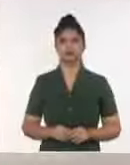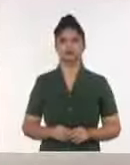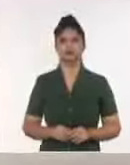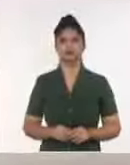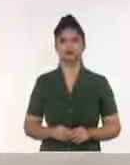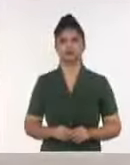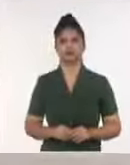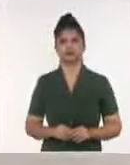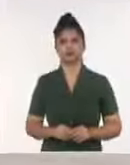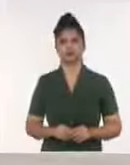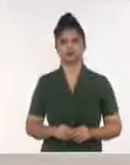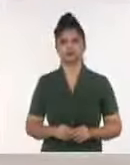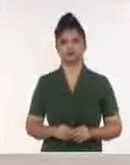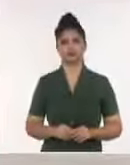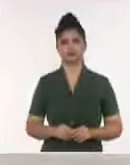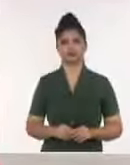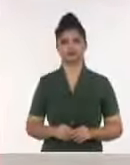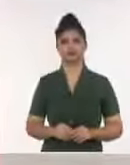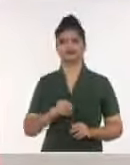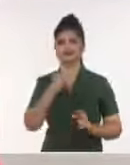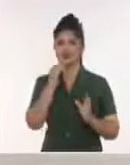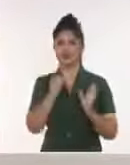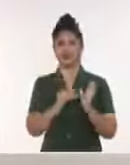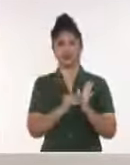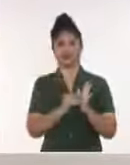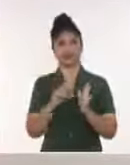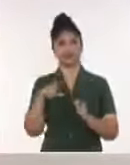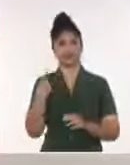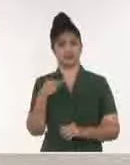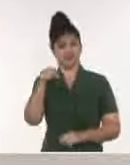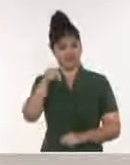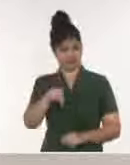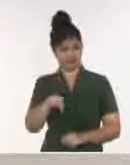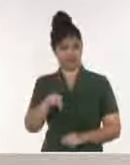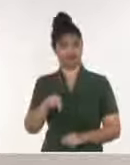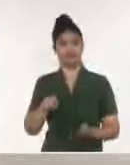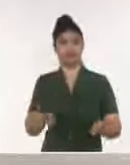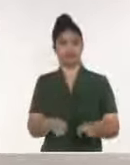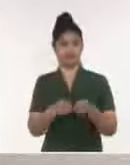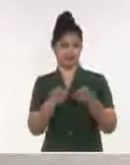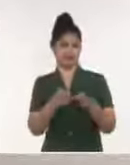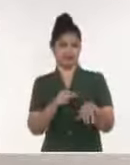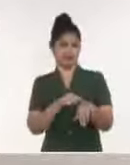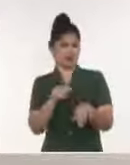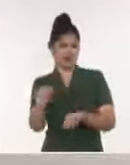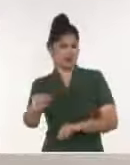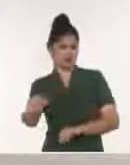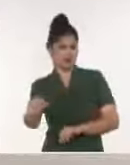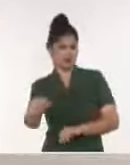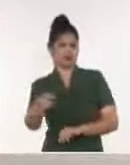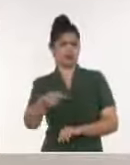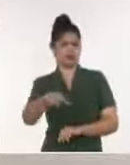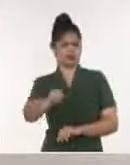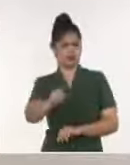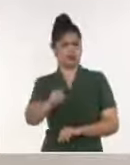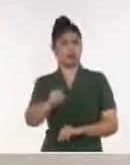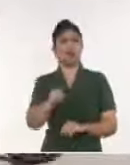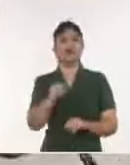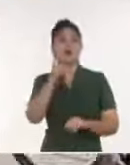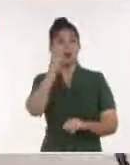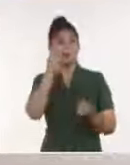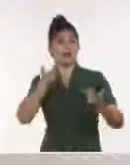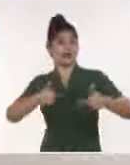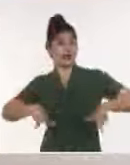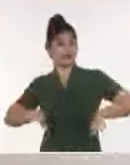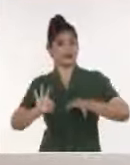Sí, muchas gracias, Angélica. Efectivamente, aquí estamos en París. En minutos saldrá a combatir por la medalla de bronce el campeón